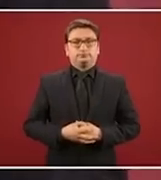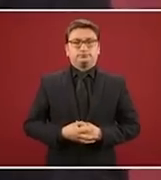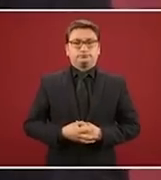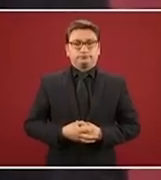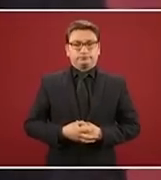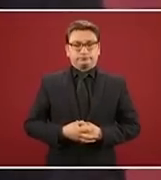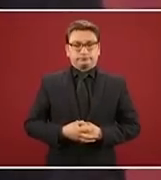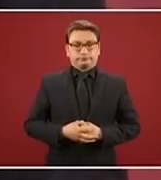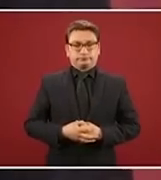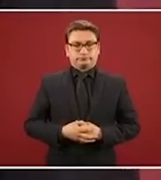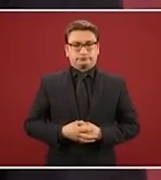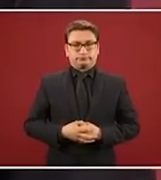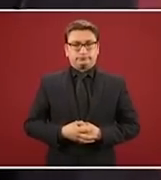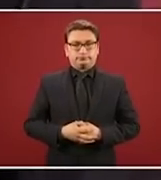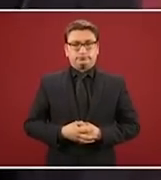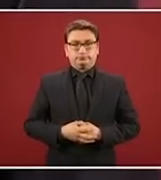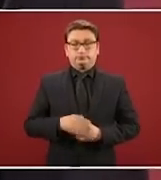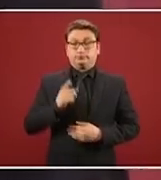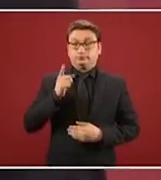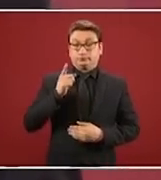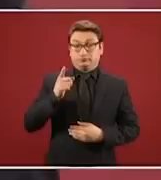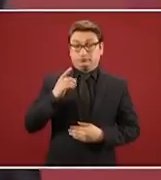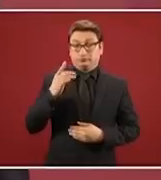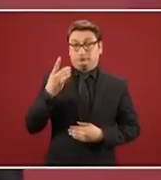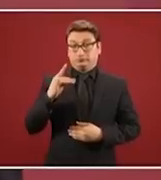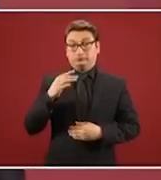intentos de intimidación